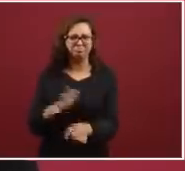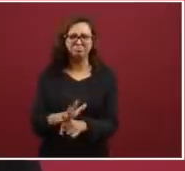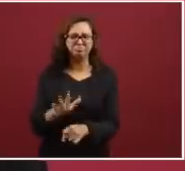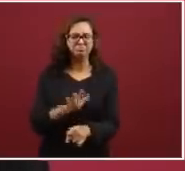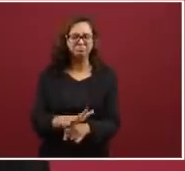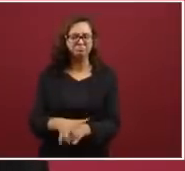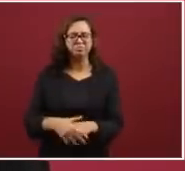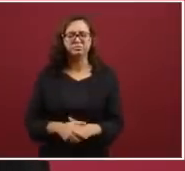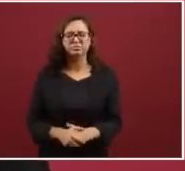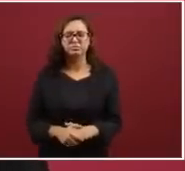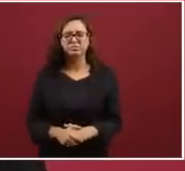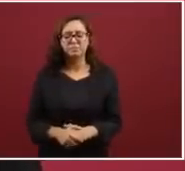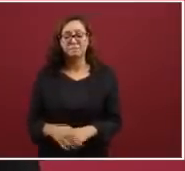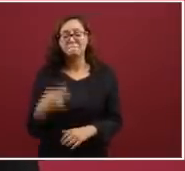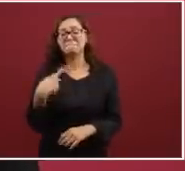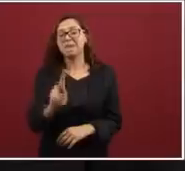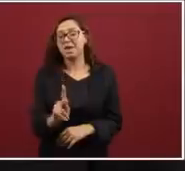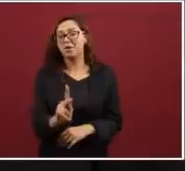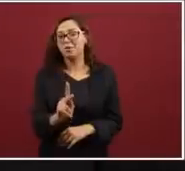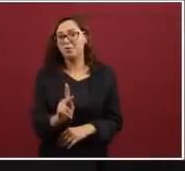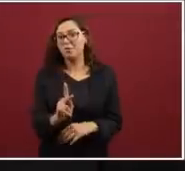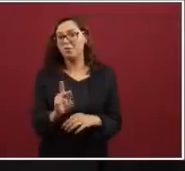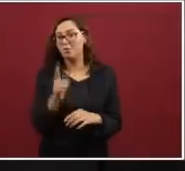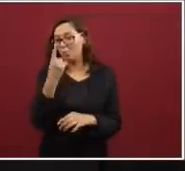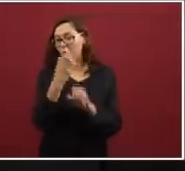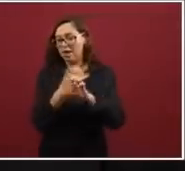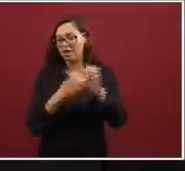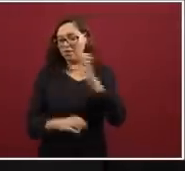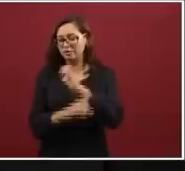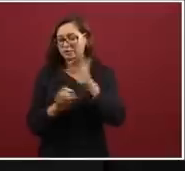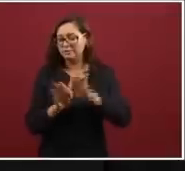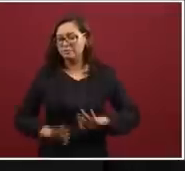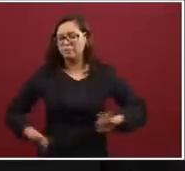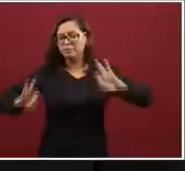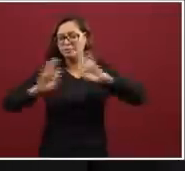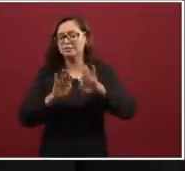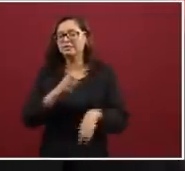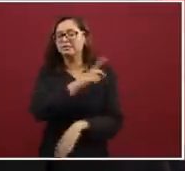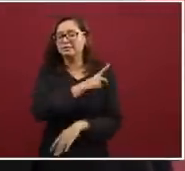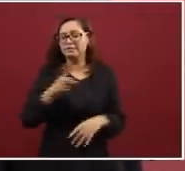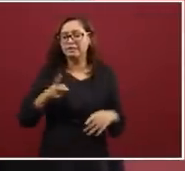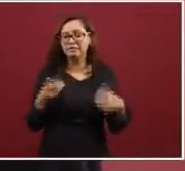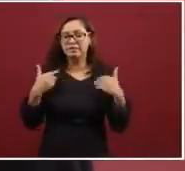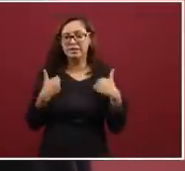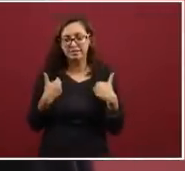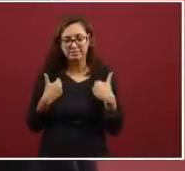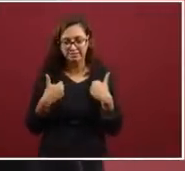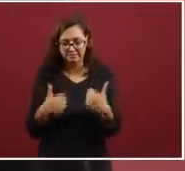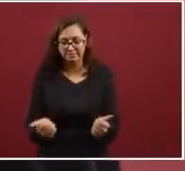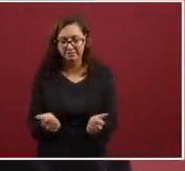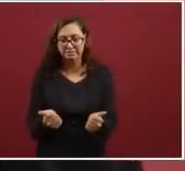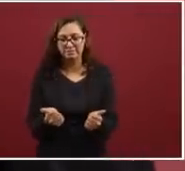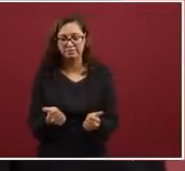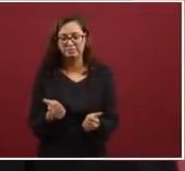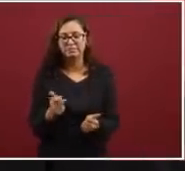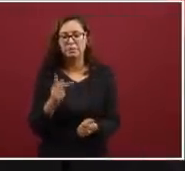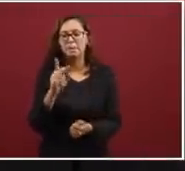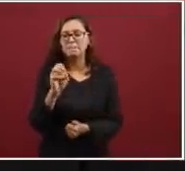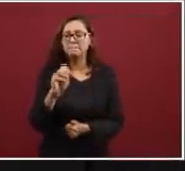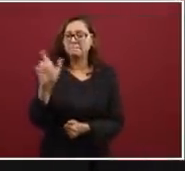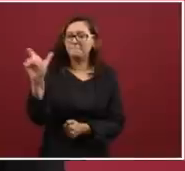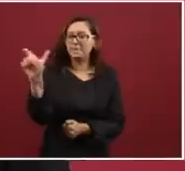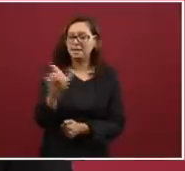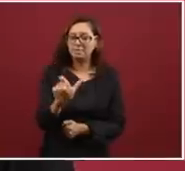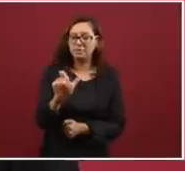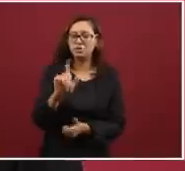Se debe de entender de que Pemex vuelve a ser